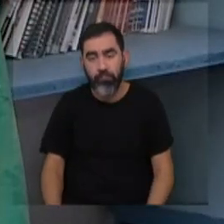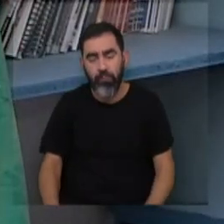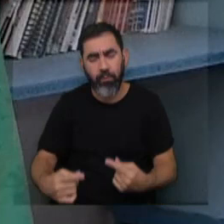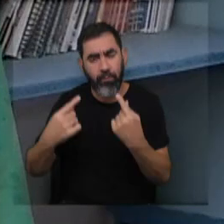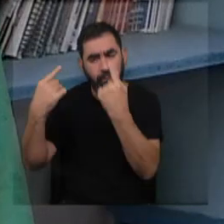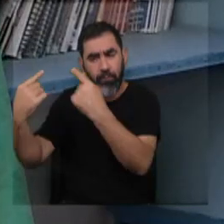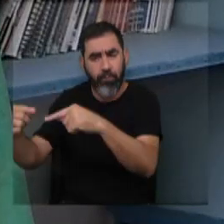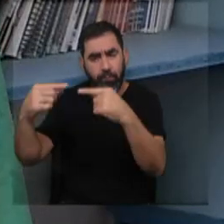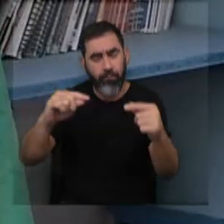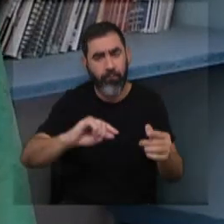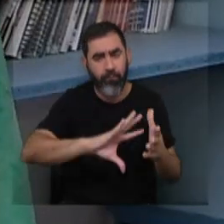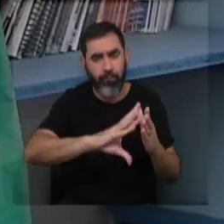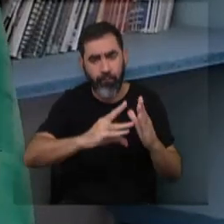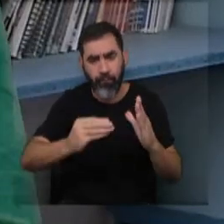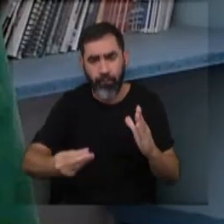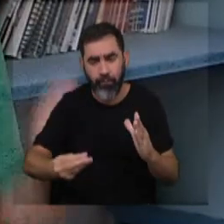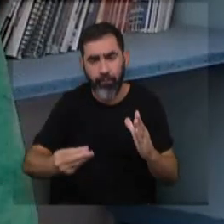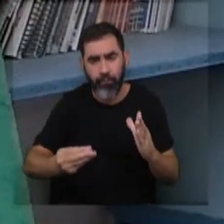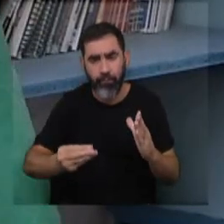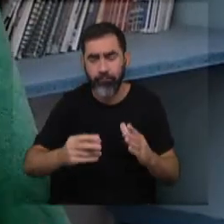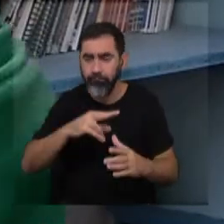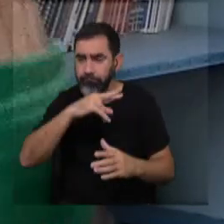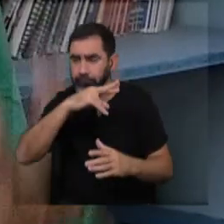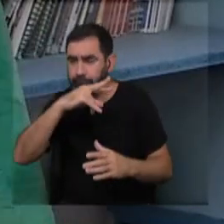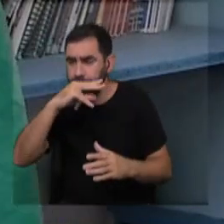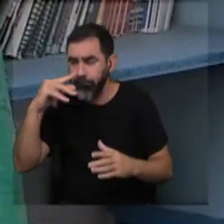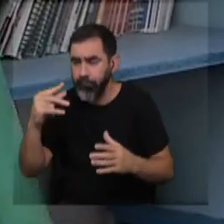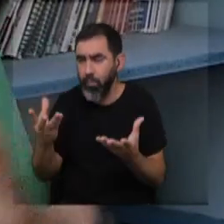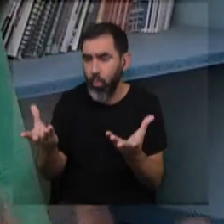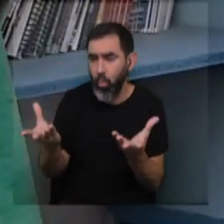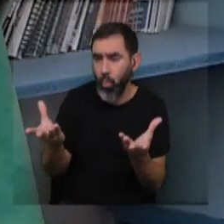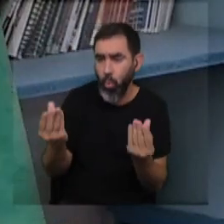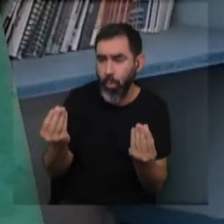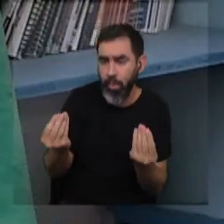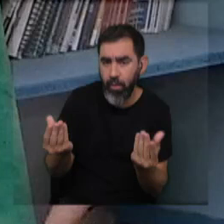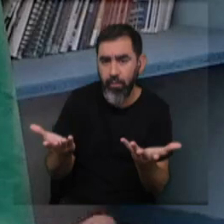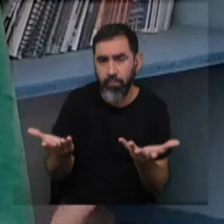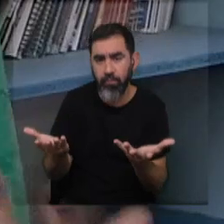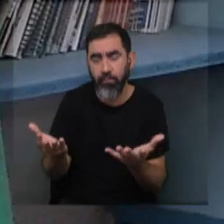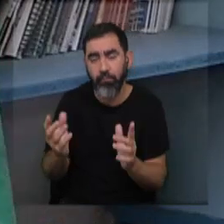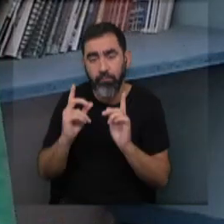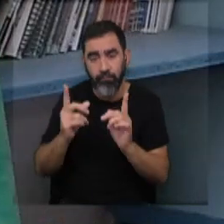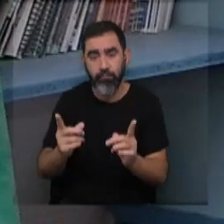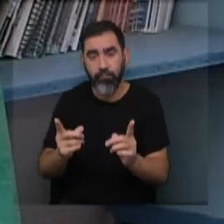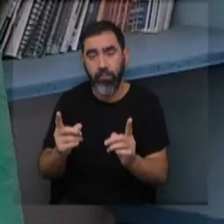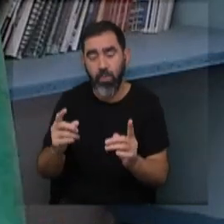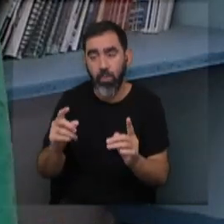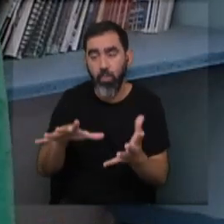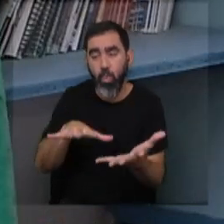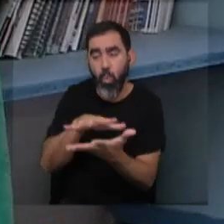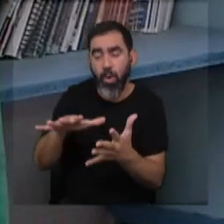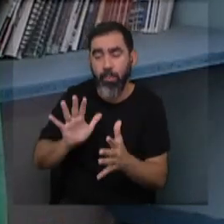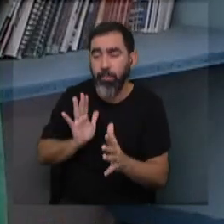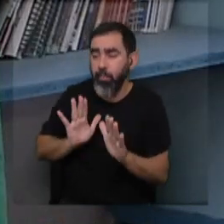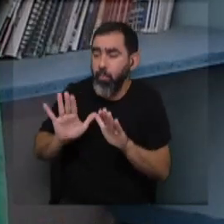distinta, sentías otro aroma, sentías humedad, sentías también que ellos ese lugar lo sentían como